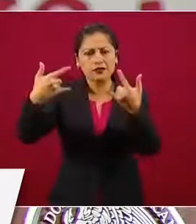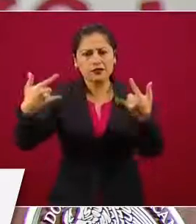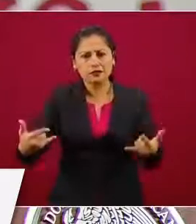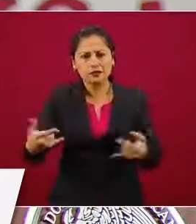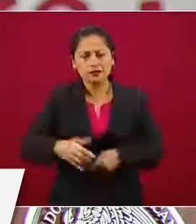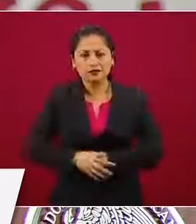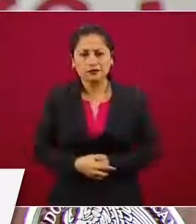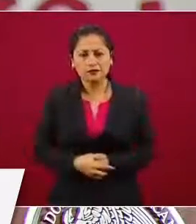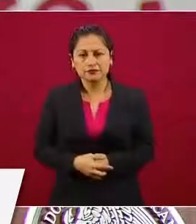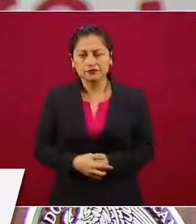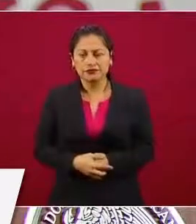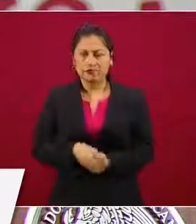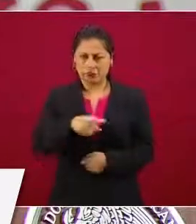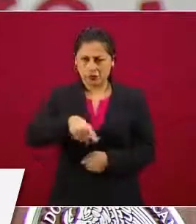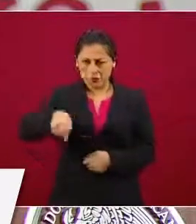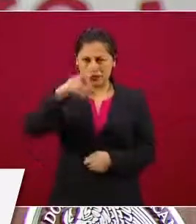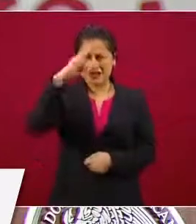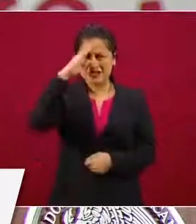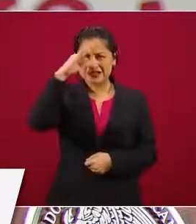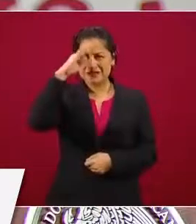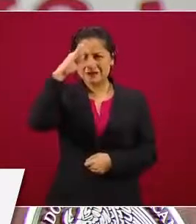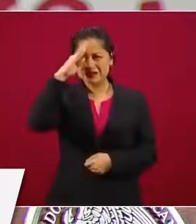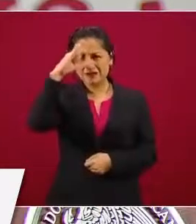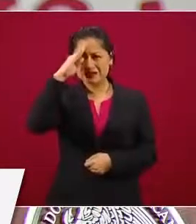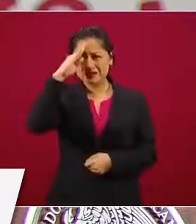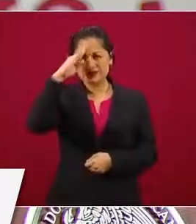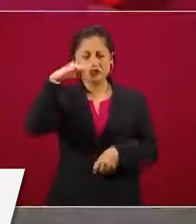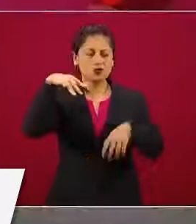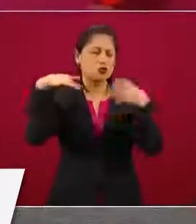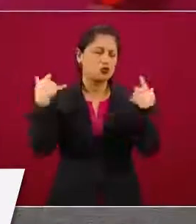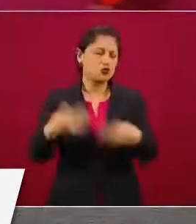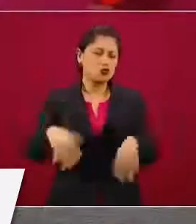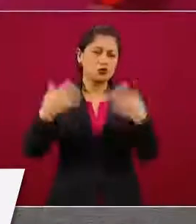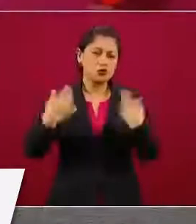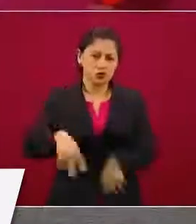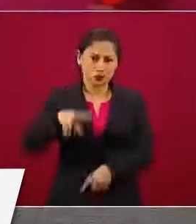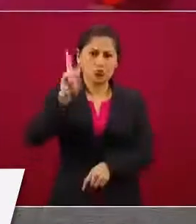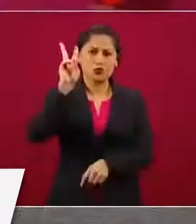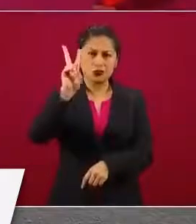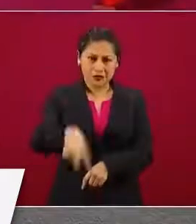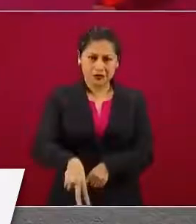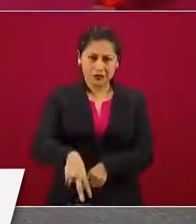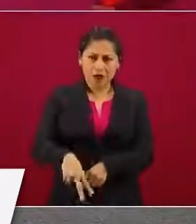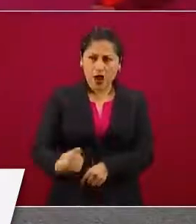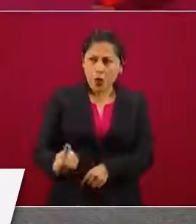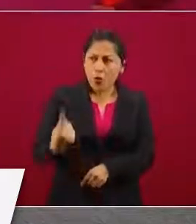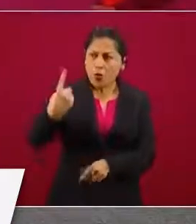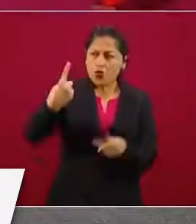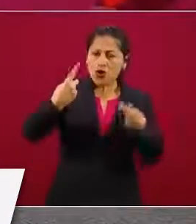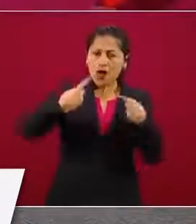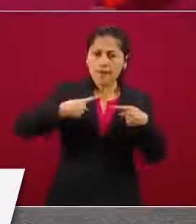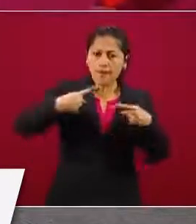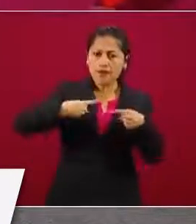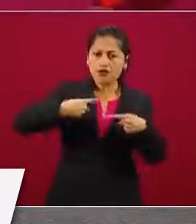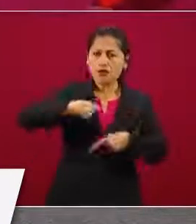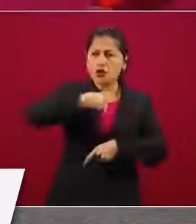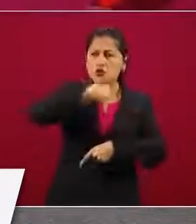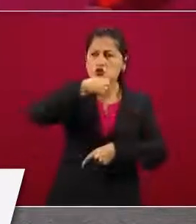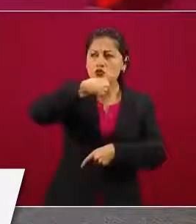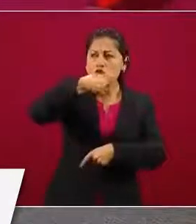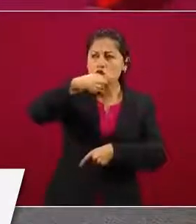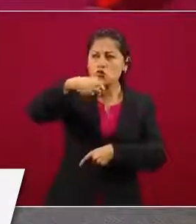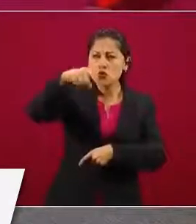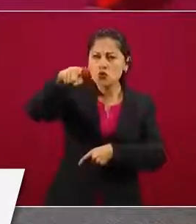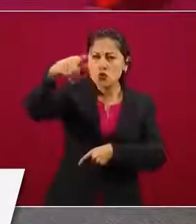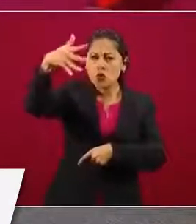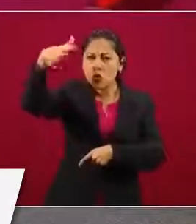Imagínense lo que puede contar un anciano respetable de Aguascalientes, de San